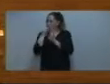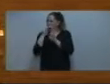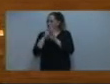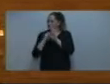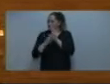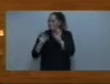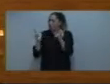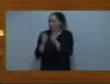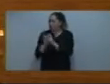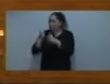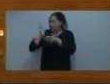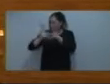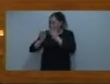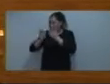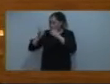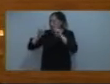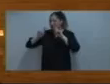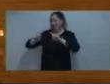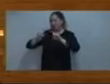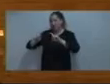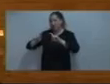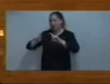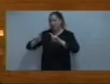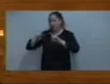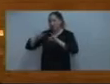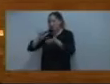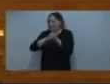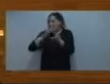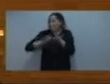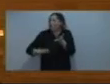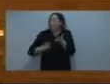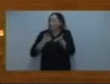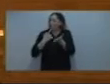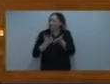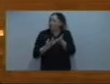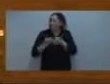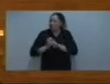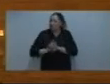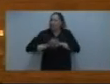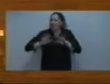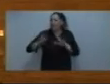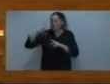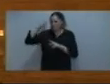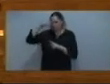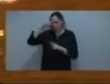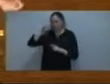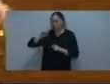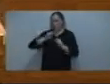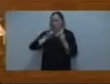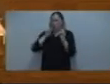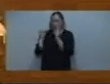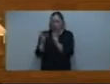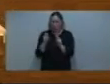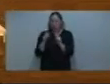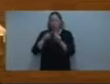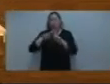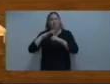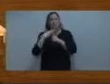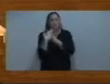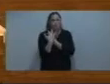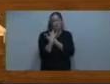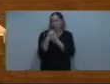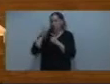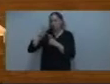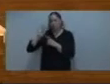terapéutica y educativa. Informes que dejan constancia de la preocupación que suscitaba la situación de la